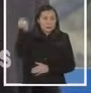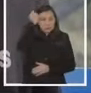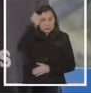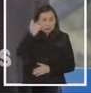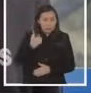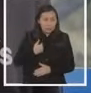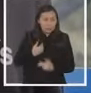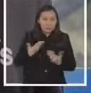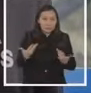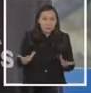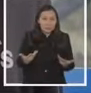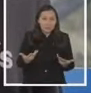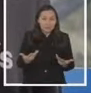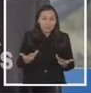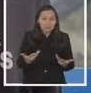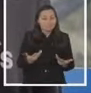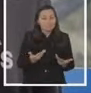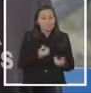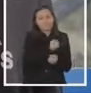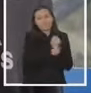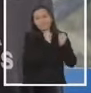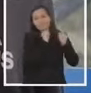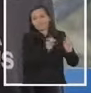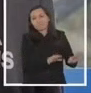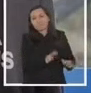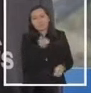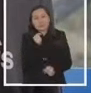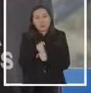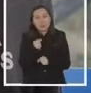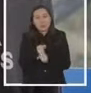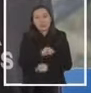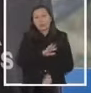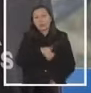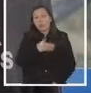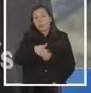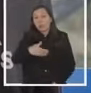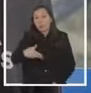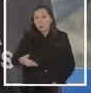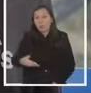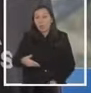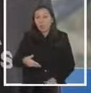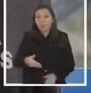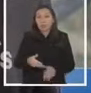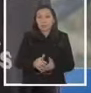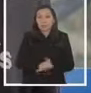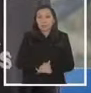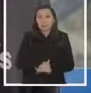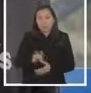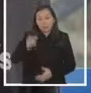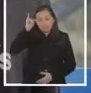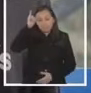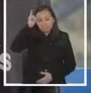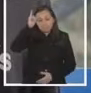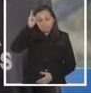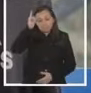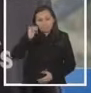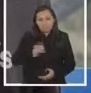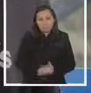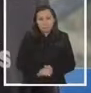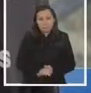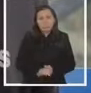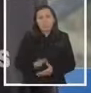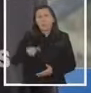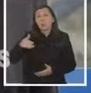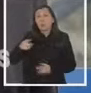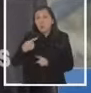mí. Y me tuve que salir del trabajo. Y después, en una de esas, disculpen,